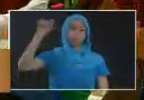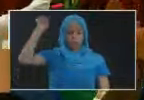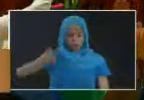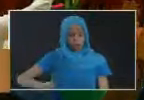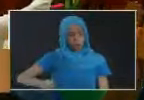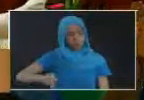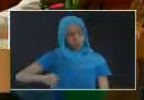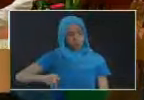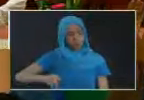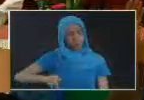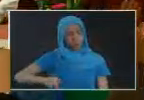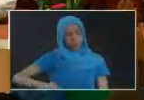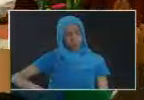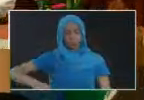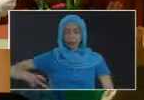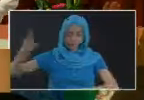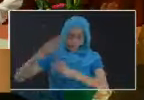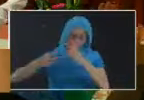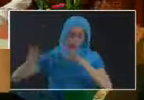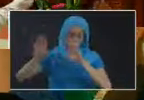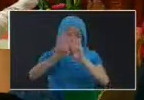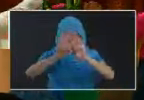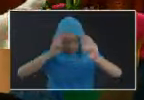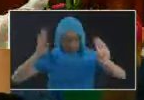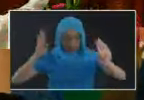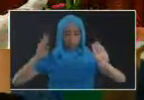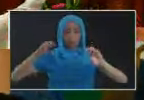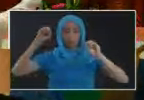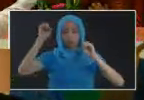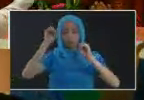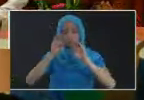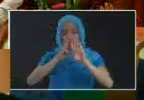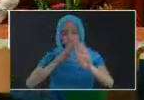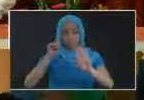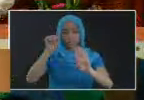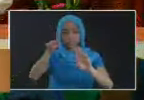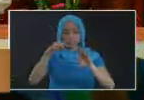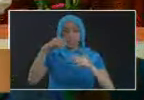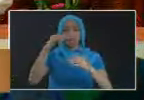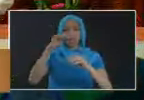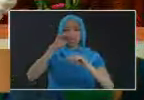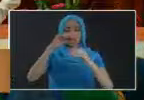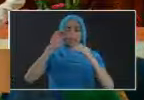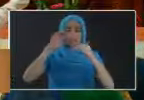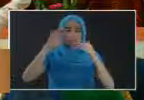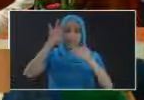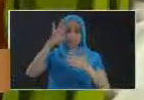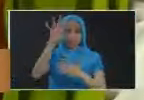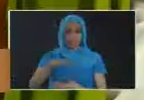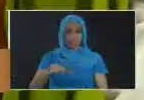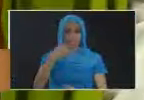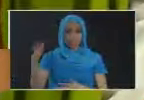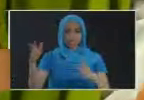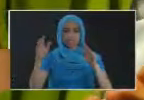Hoy te vengo abriendo la puerta de esa cárcel donde el diablo te había tenido